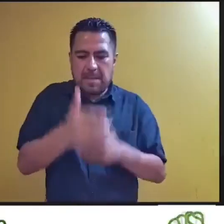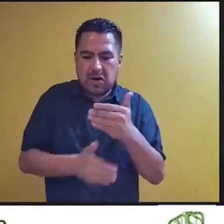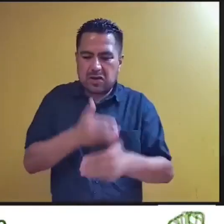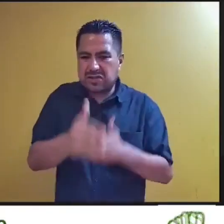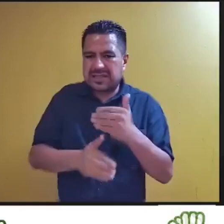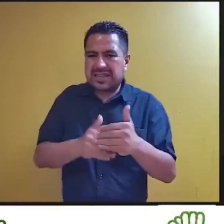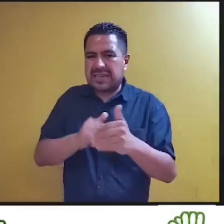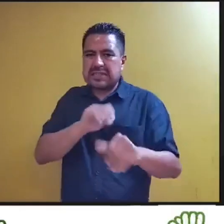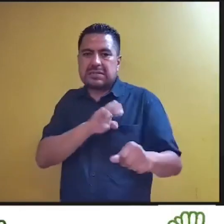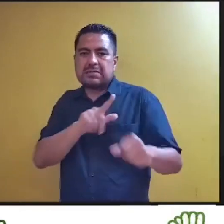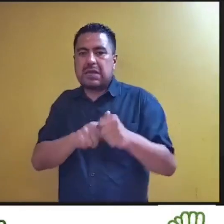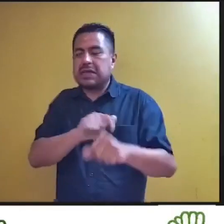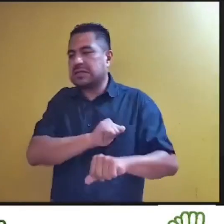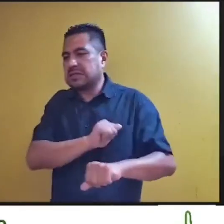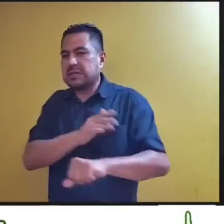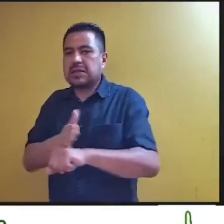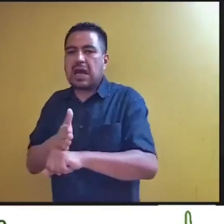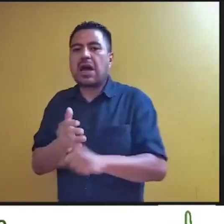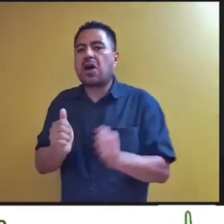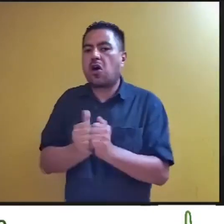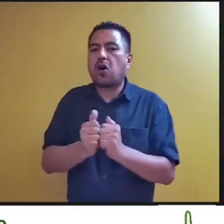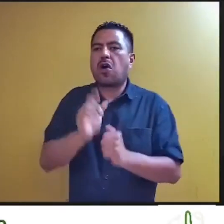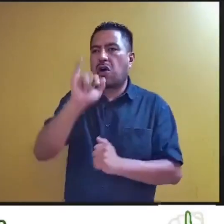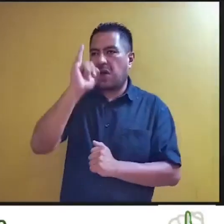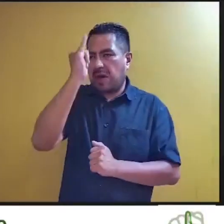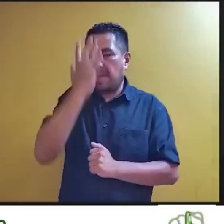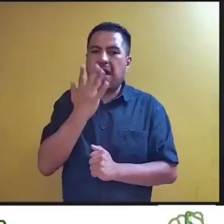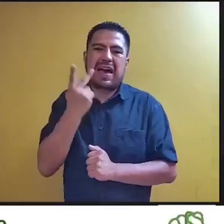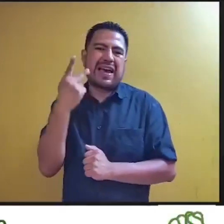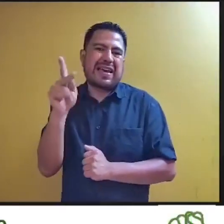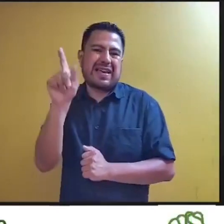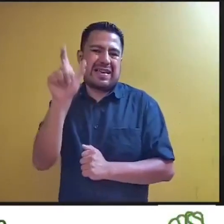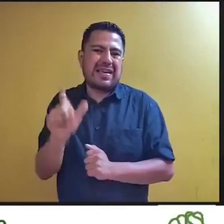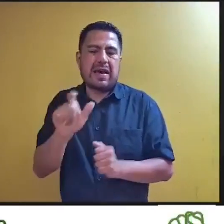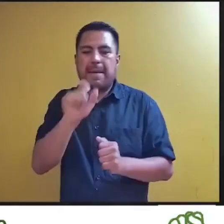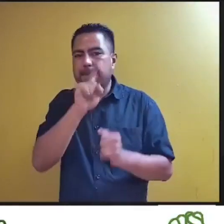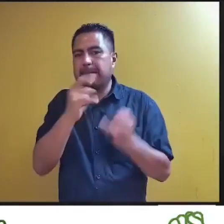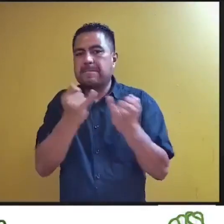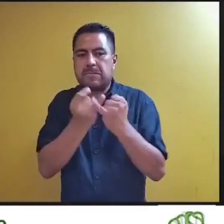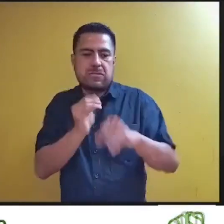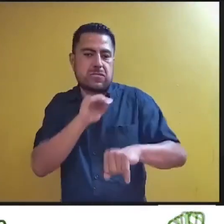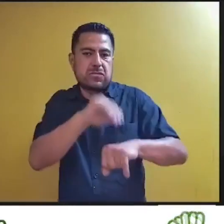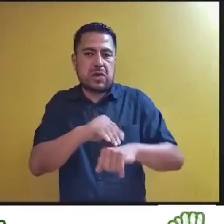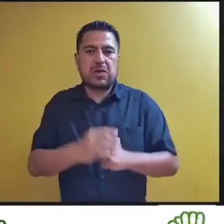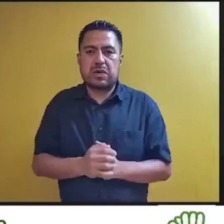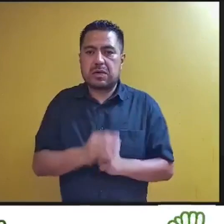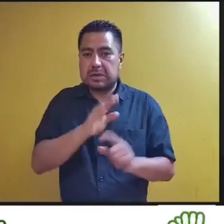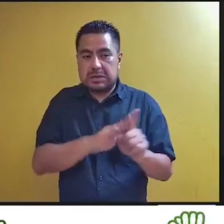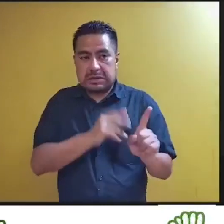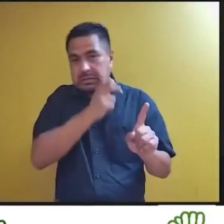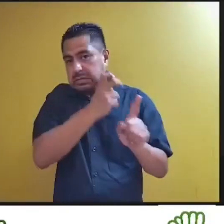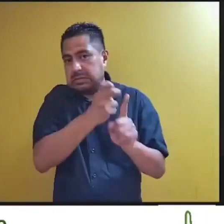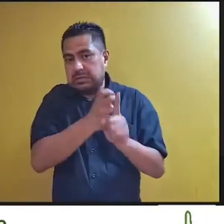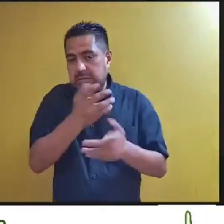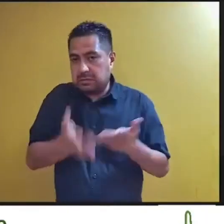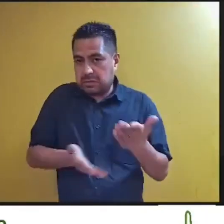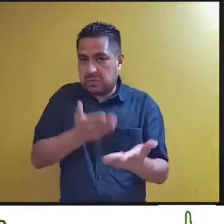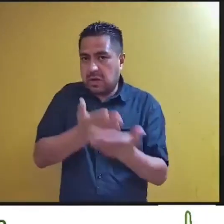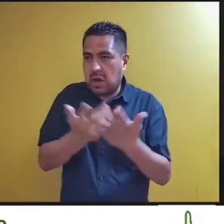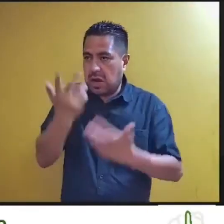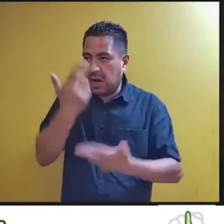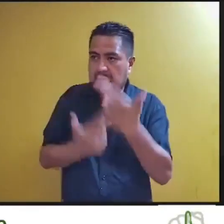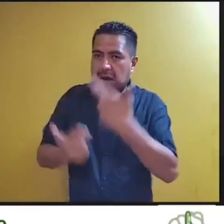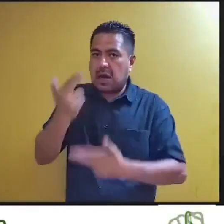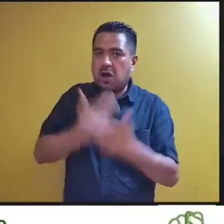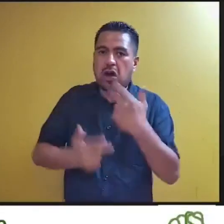especial sancionador, la naturaleza de la figura jurídica del deslinde y el propósito que conlleva. En esta tesitura se plantea revocar el